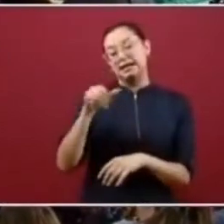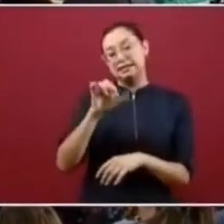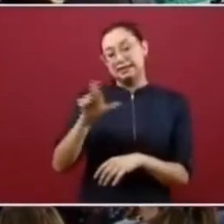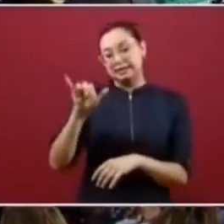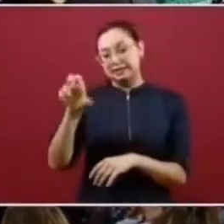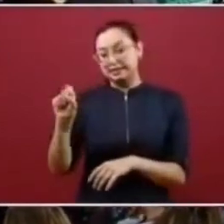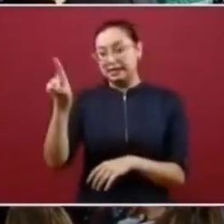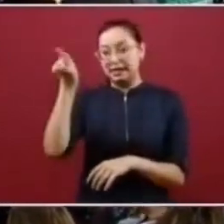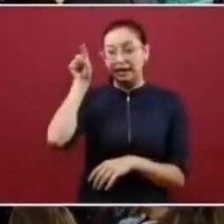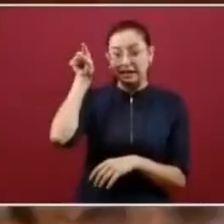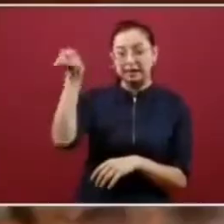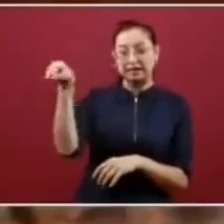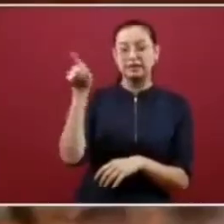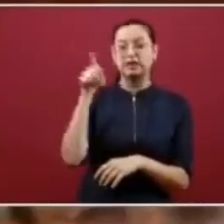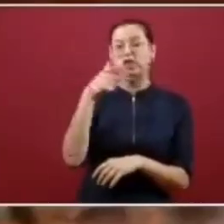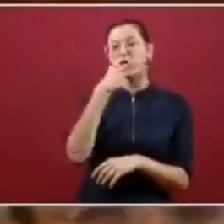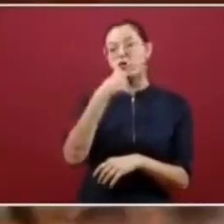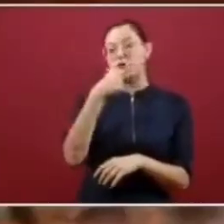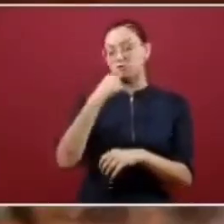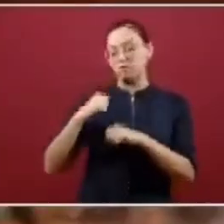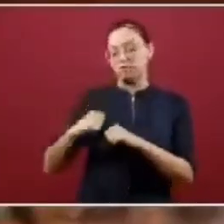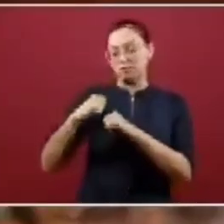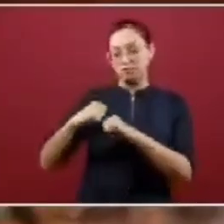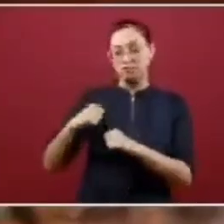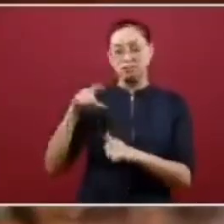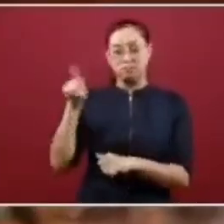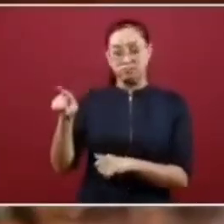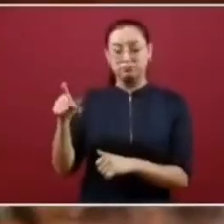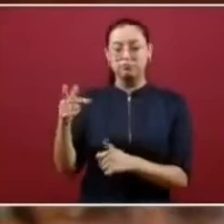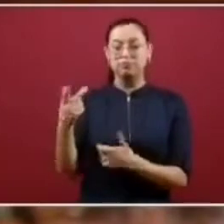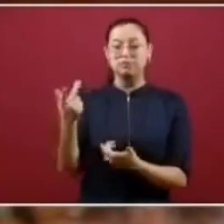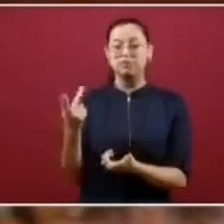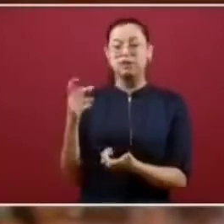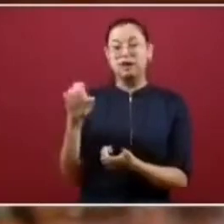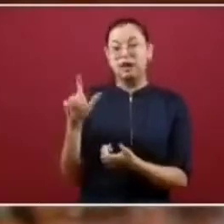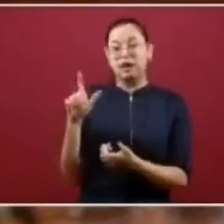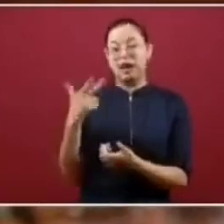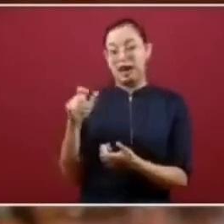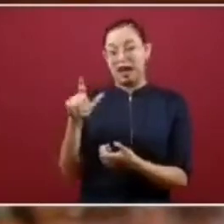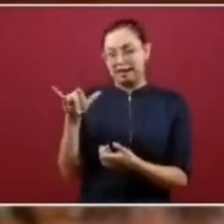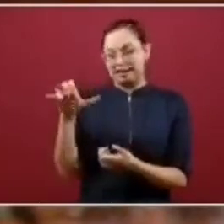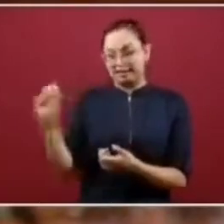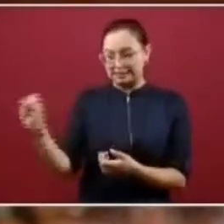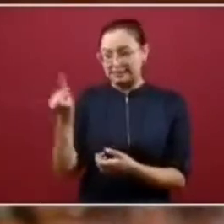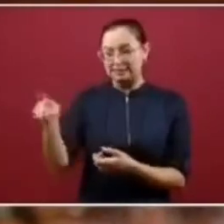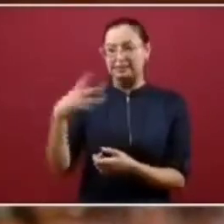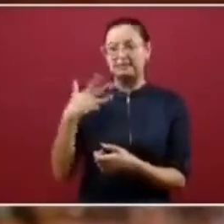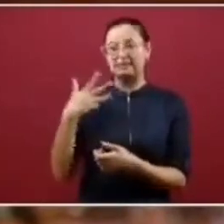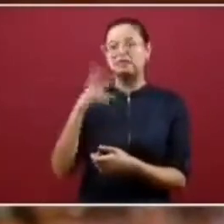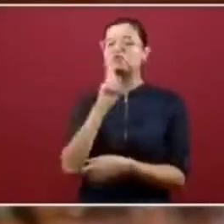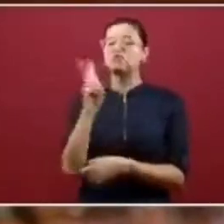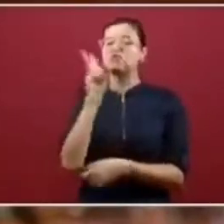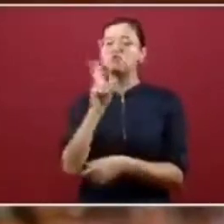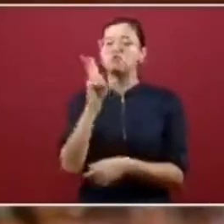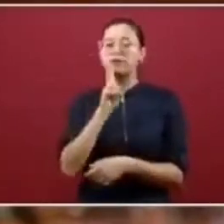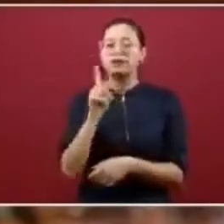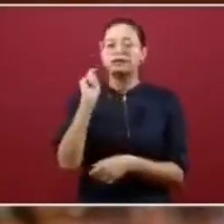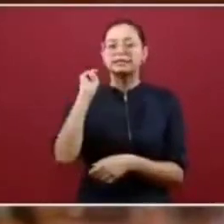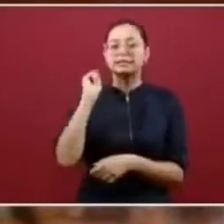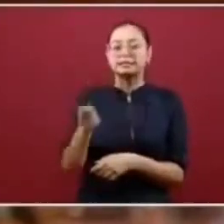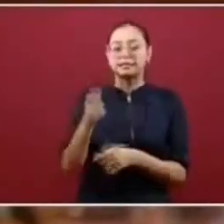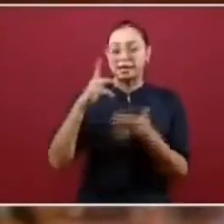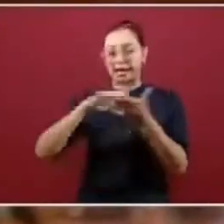hay un comisionado que se llama Rodney Ellis. El comisionado Ellis tiene un programa piloto que se